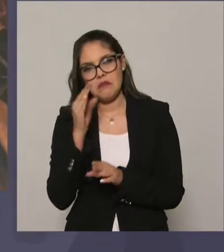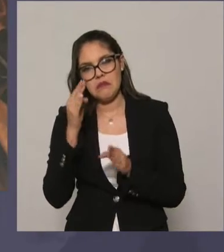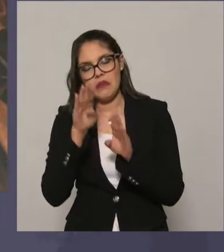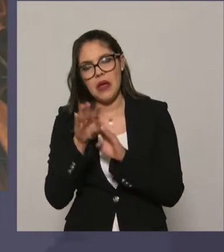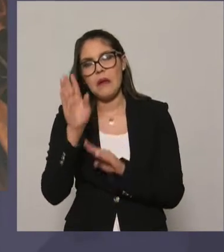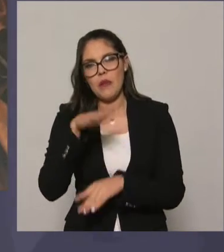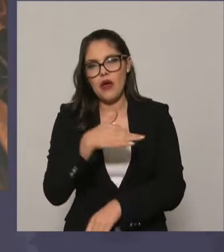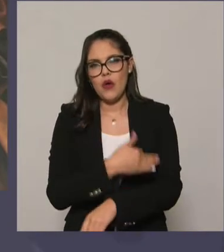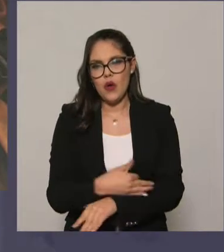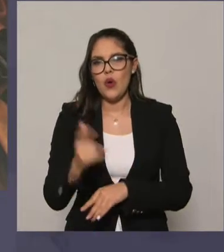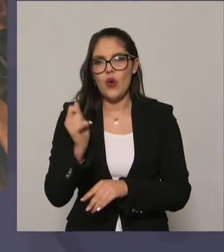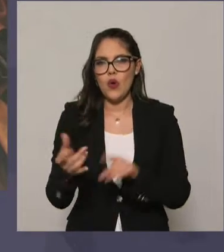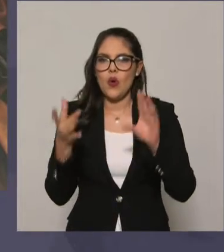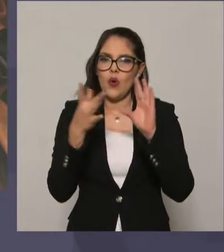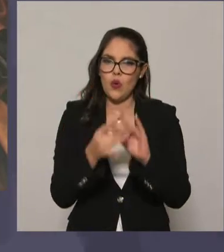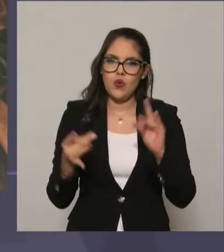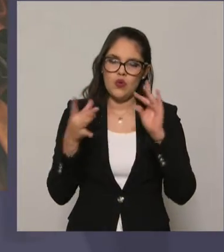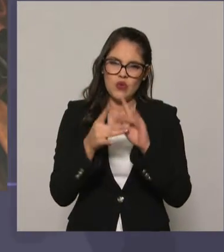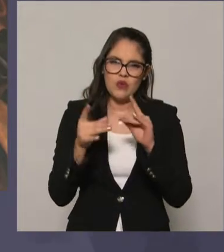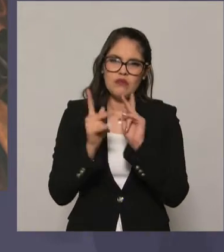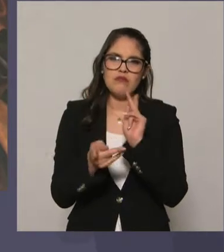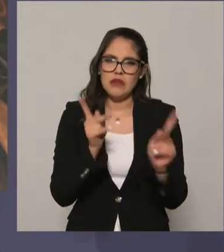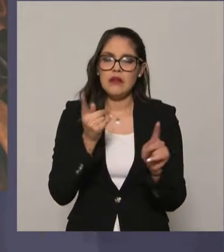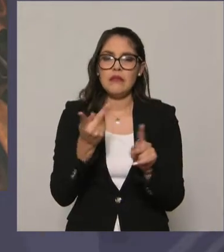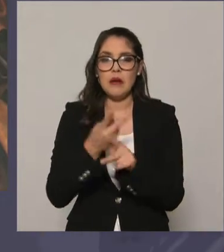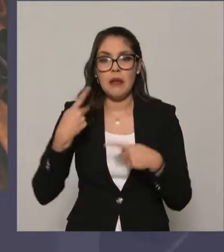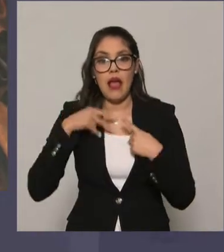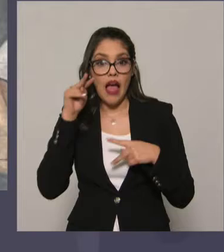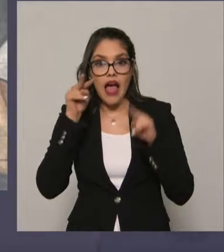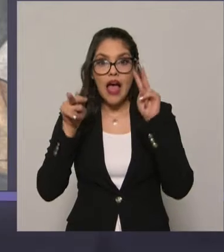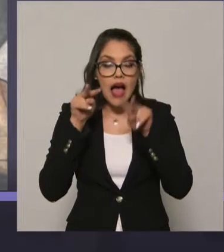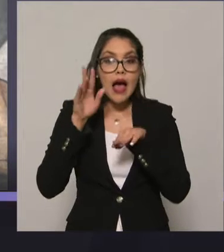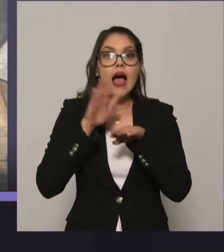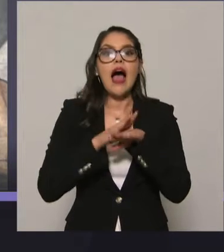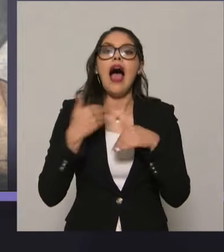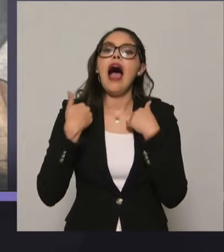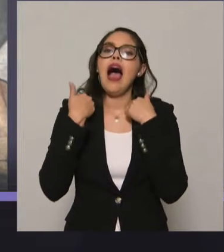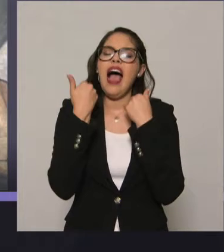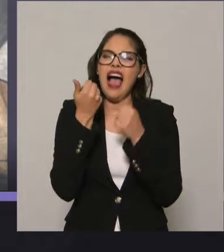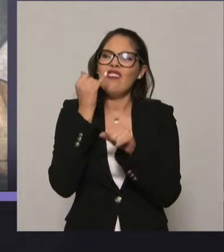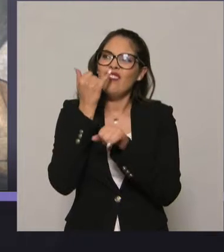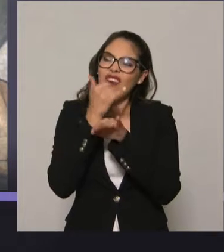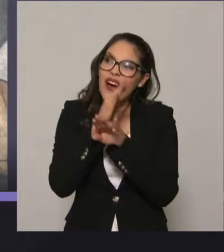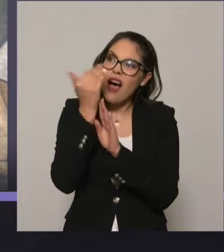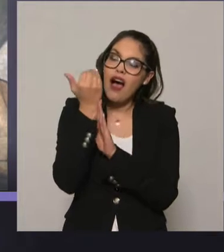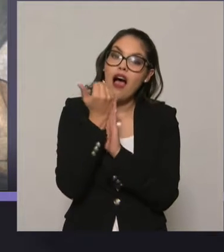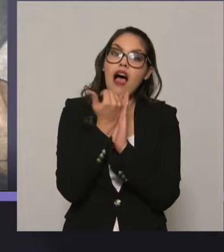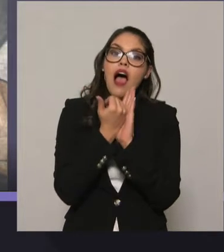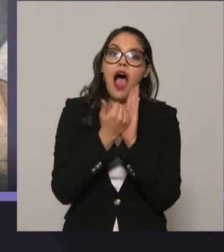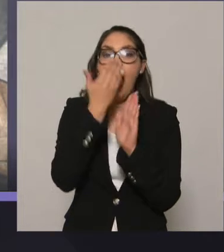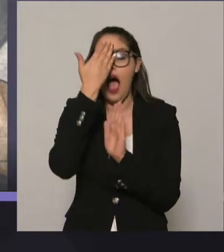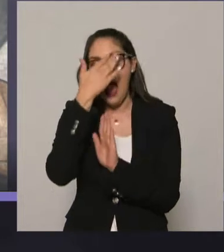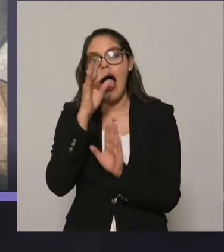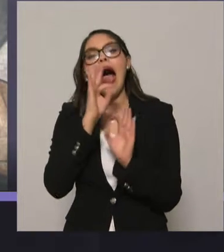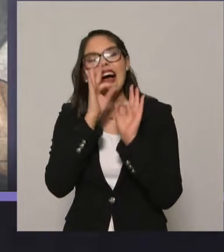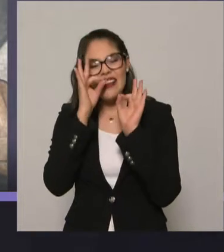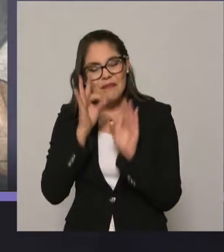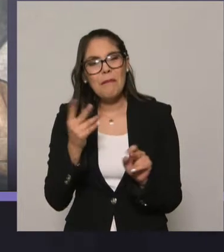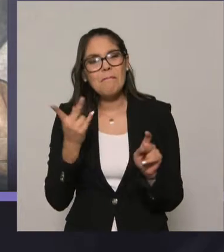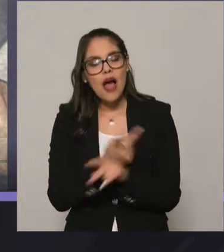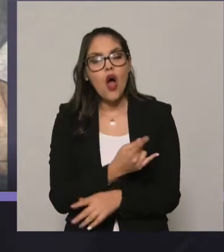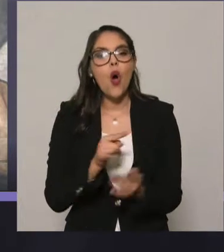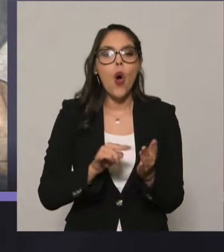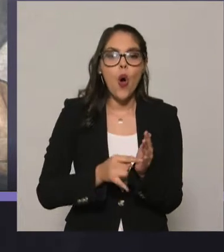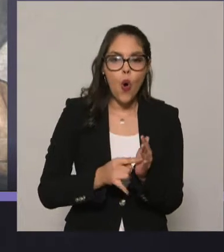las páginas para que nuestros televidentes se informen y te puedan decir exactamente y puedan saber exactamente